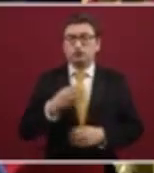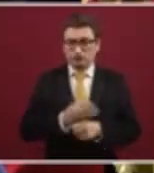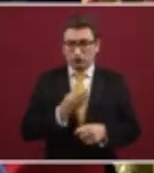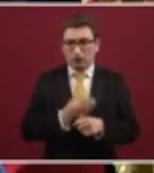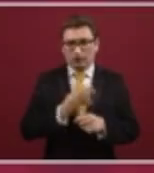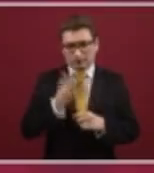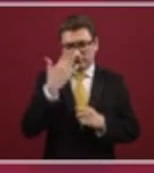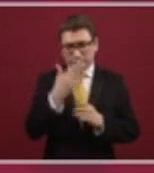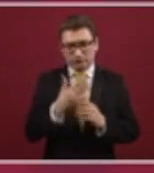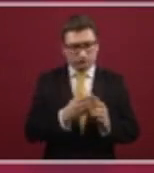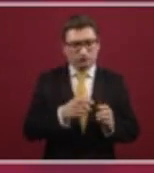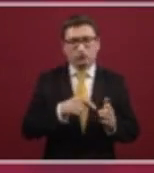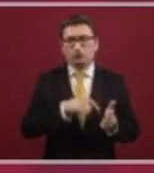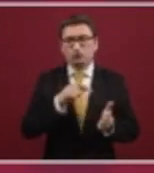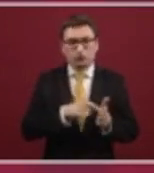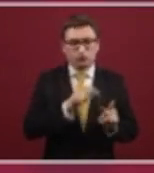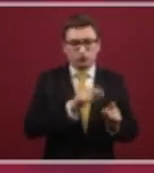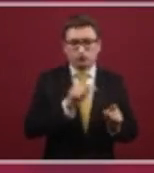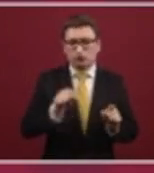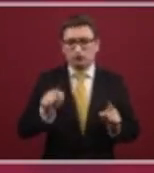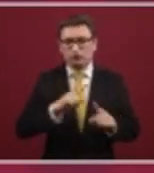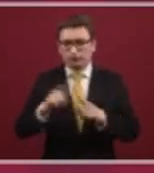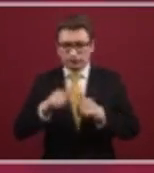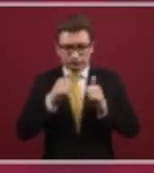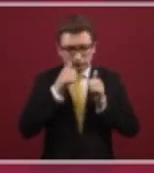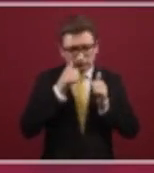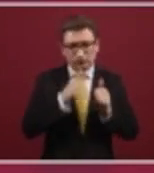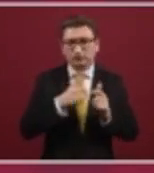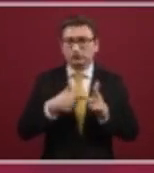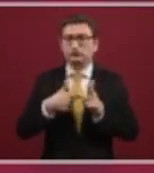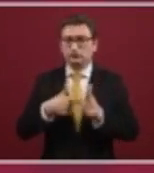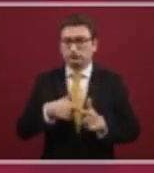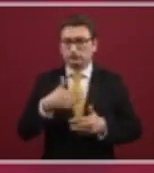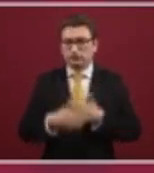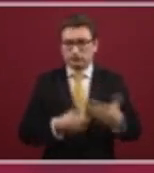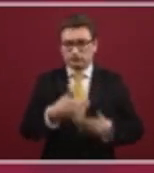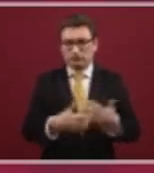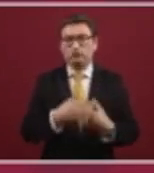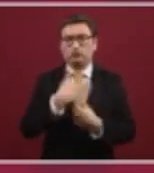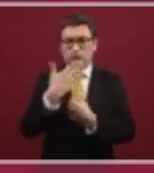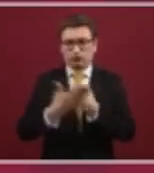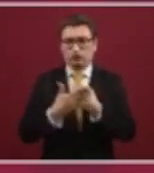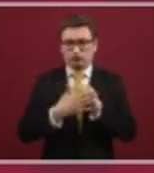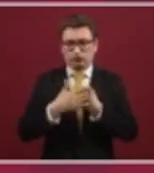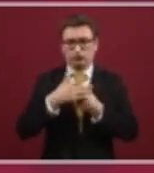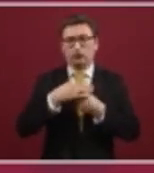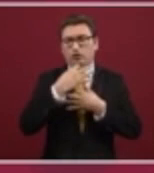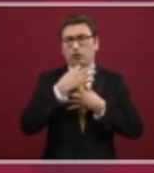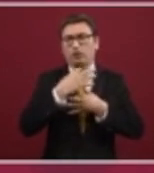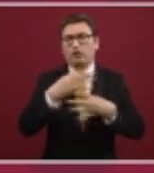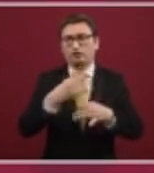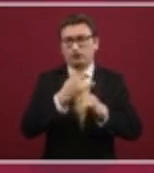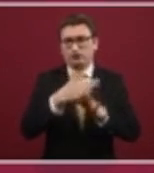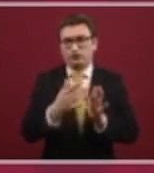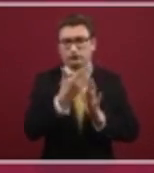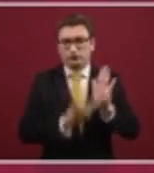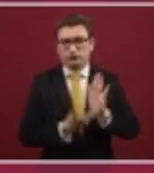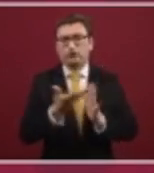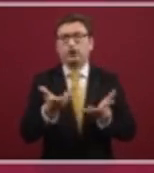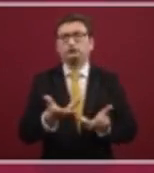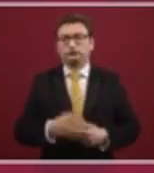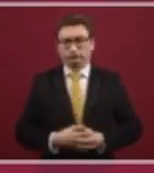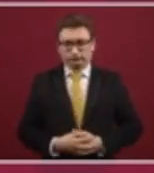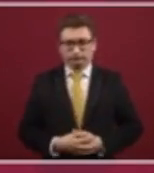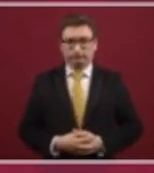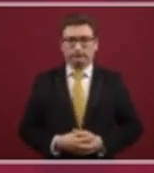por caso y se va a seguir haciendo, y pronto pues podemos darles un informe de lo que se está haciendo.